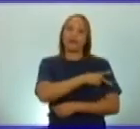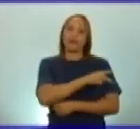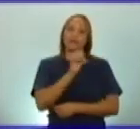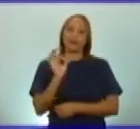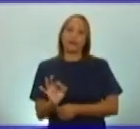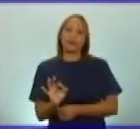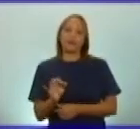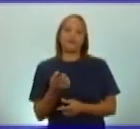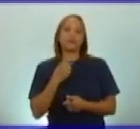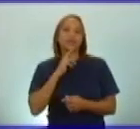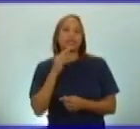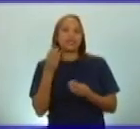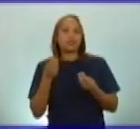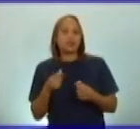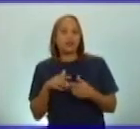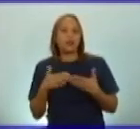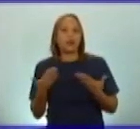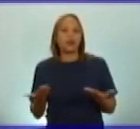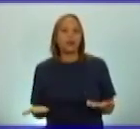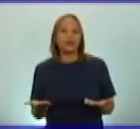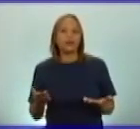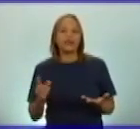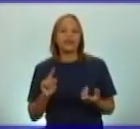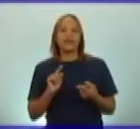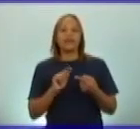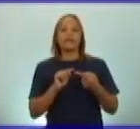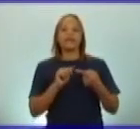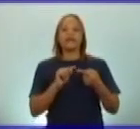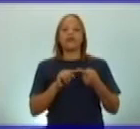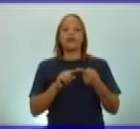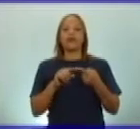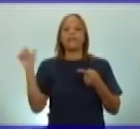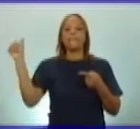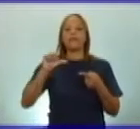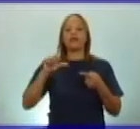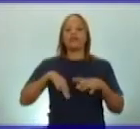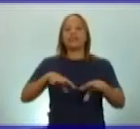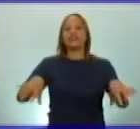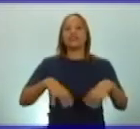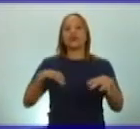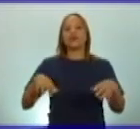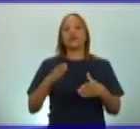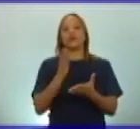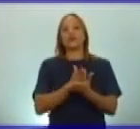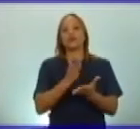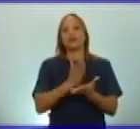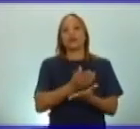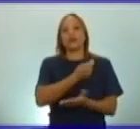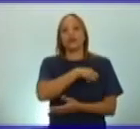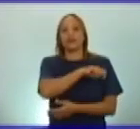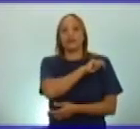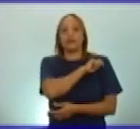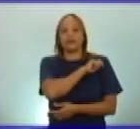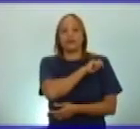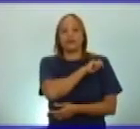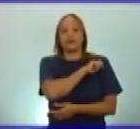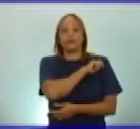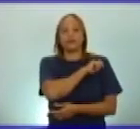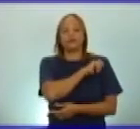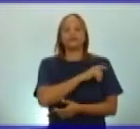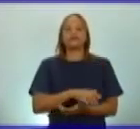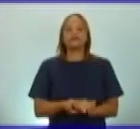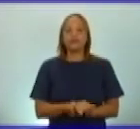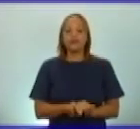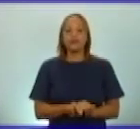como resultados esa crisis, primero, el empeoramiento de la situación de la clase obrera, y va a tener trae como resultado de este empeoramiento que haya un